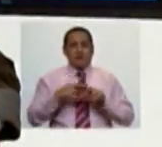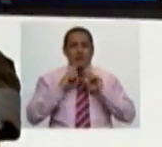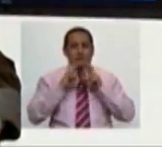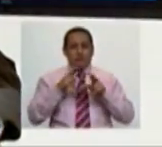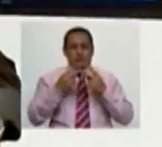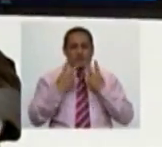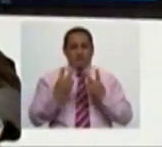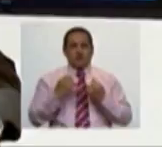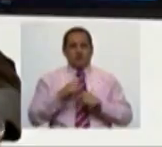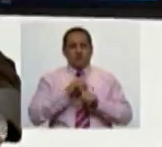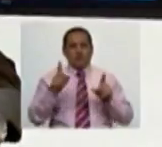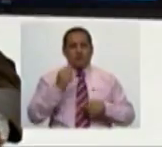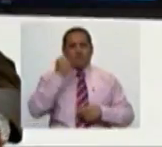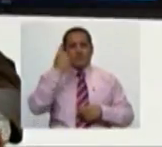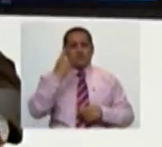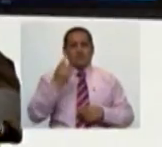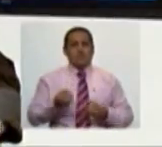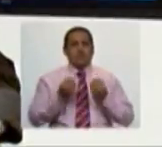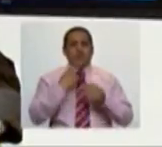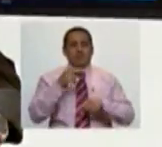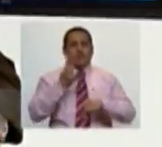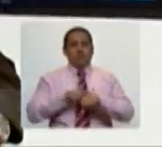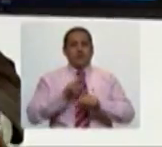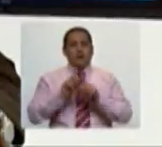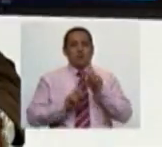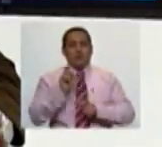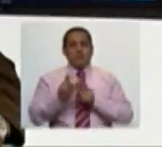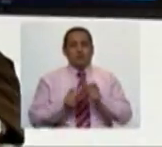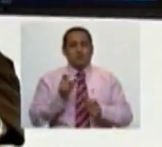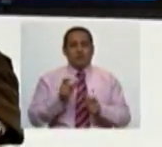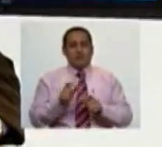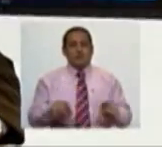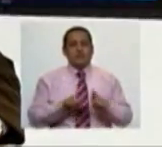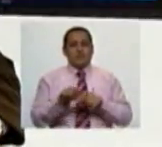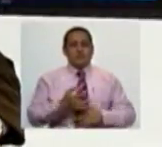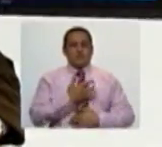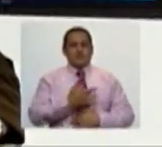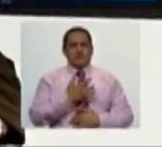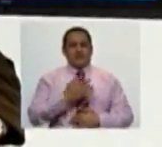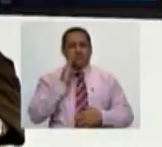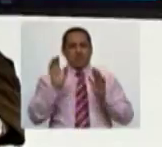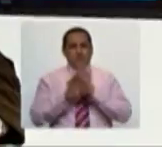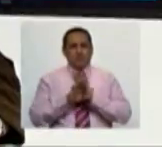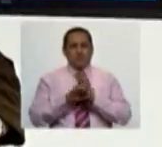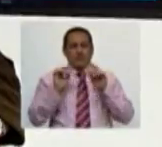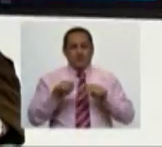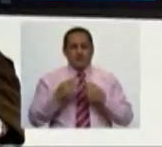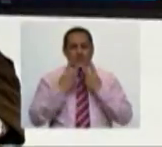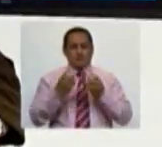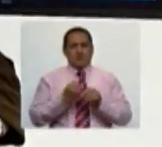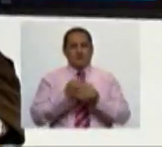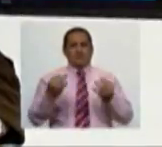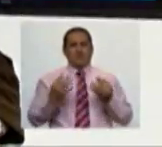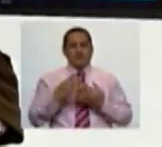realmente resulta poco comprensible, pero natural en algunas personas que sienten que